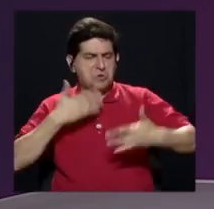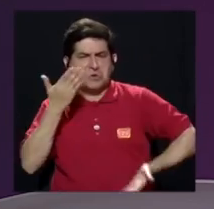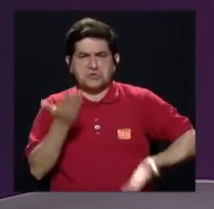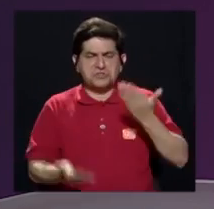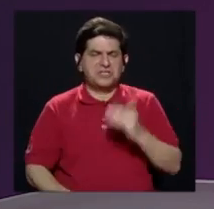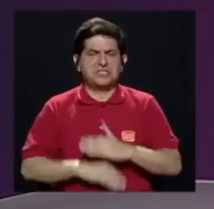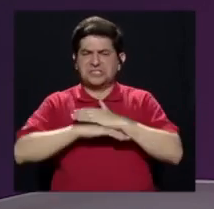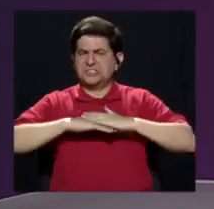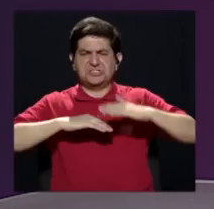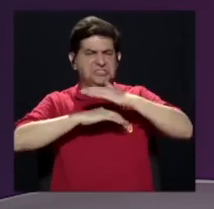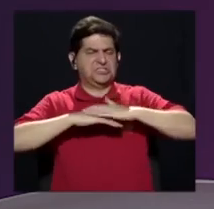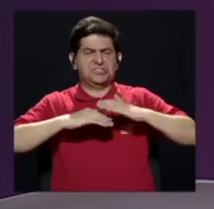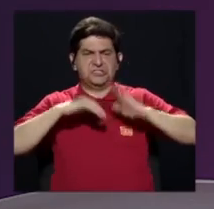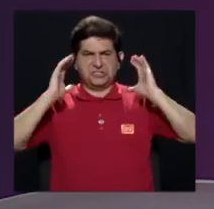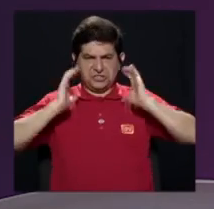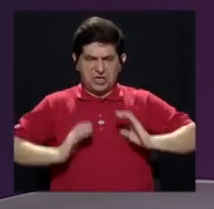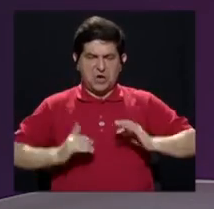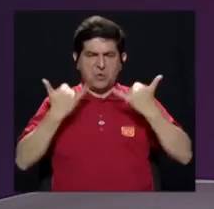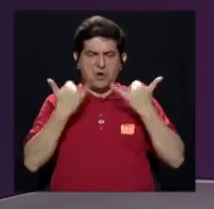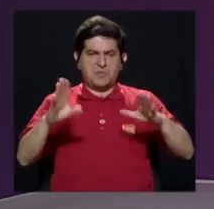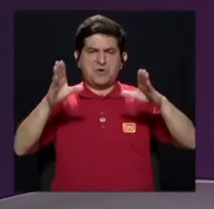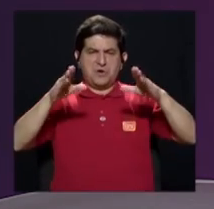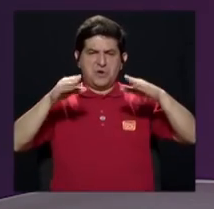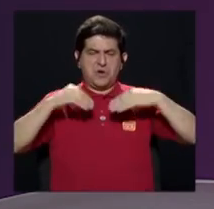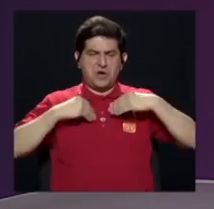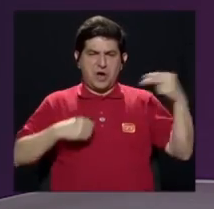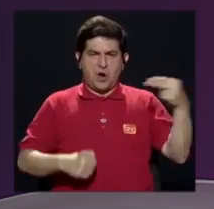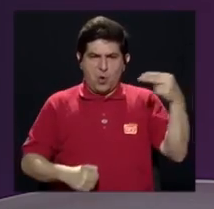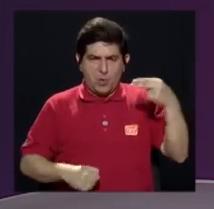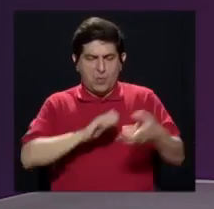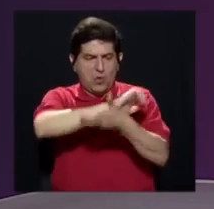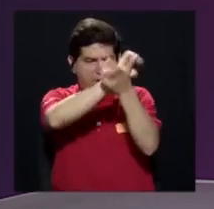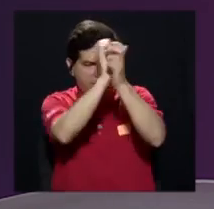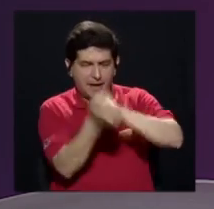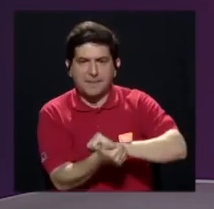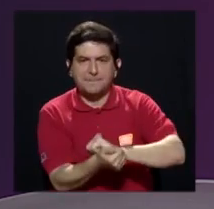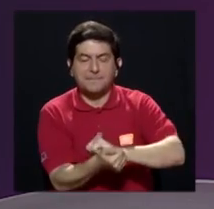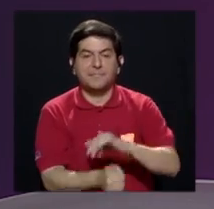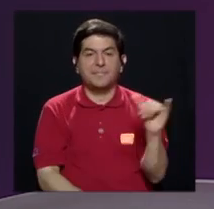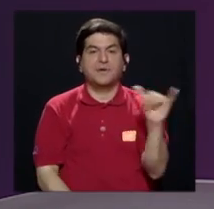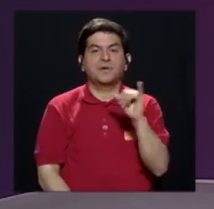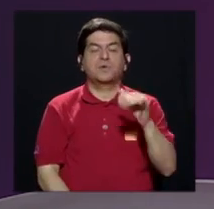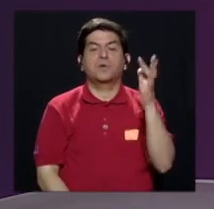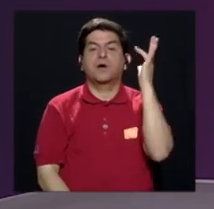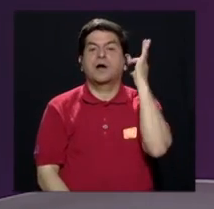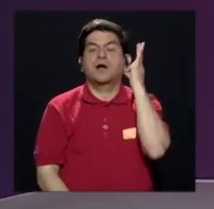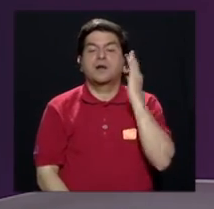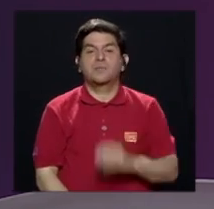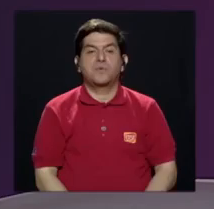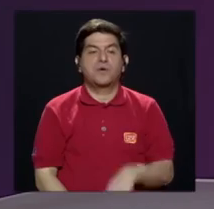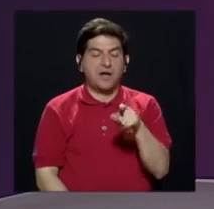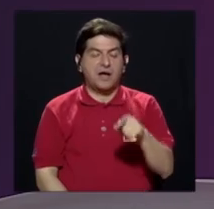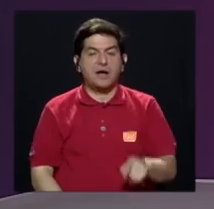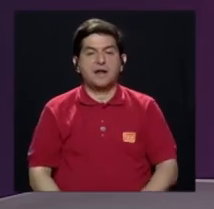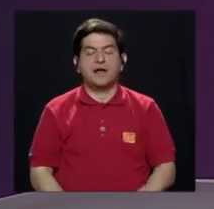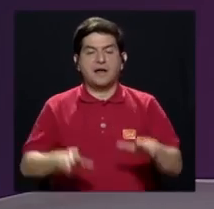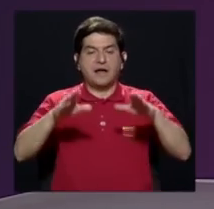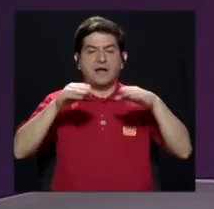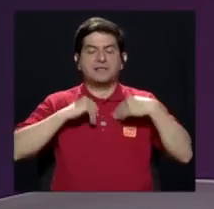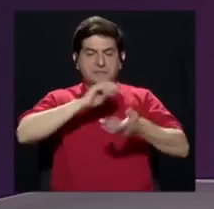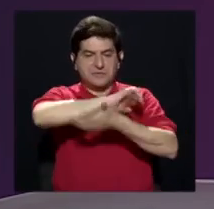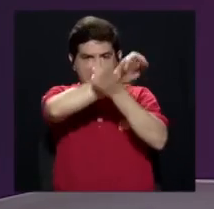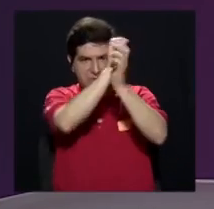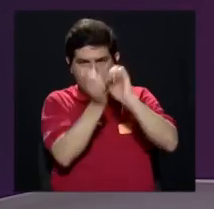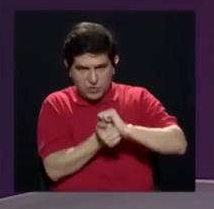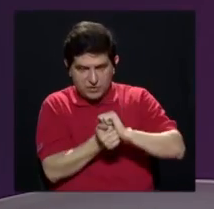incomodidad que el cuerpo ya se adaptó a las hormonas a los cambios hormonales y también la mujer se va adaptando a los cambios corporales